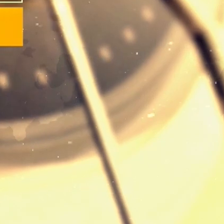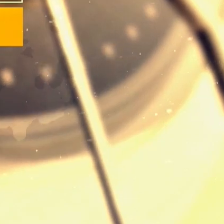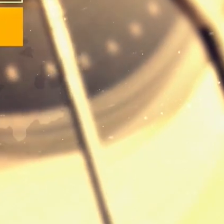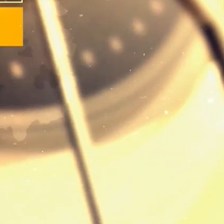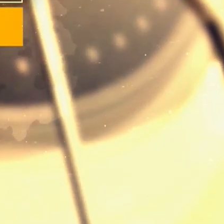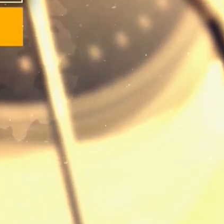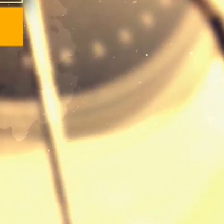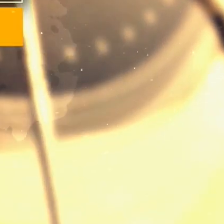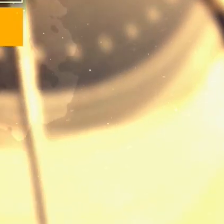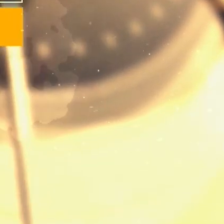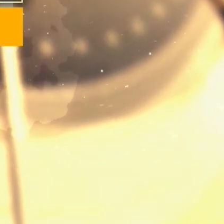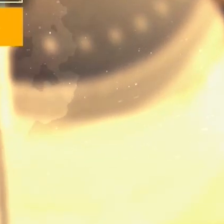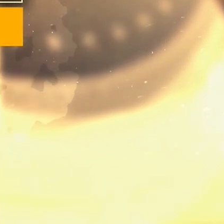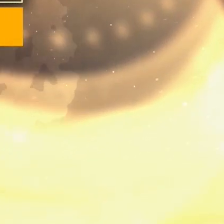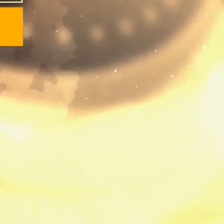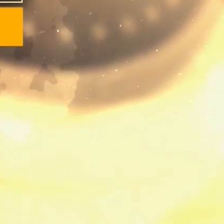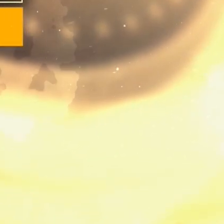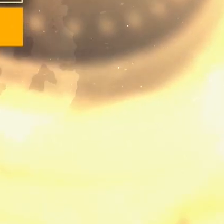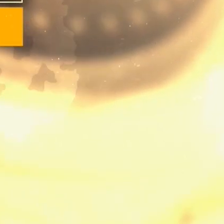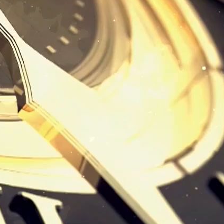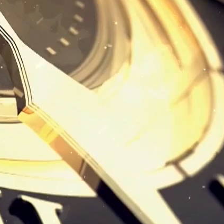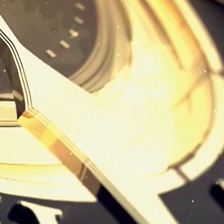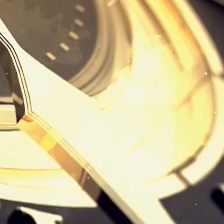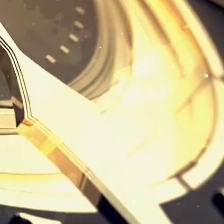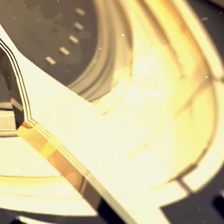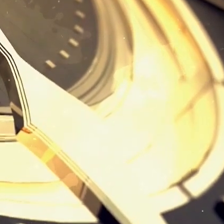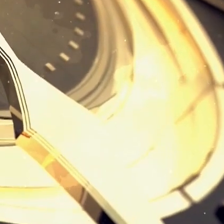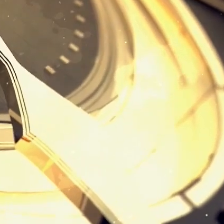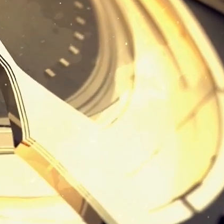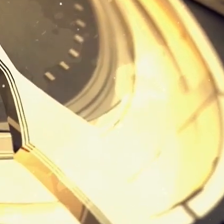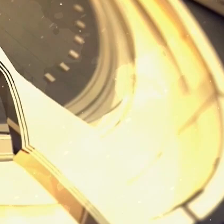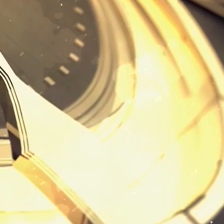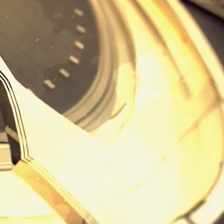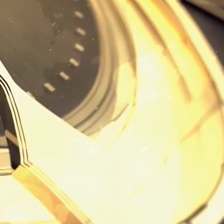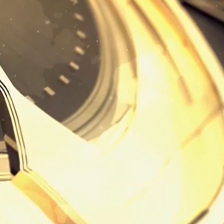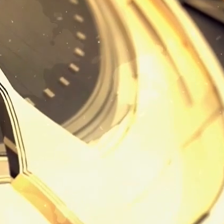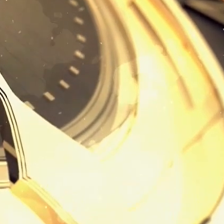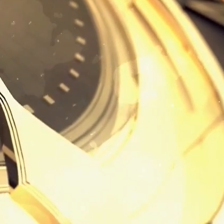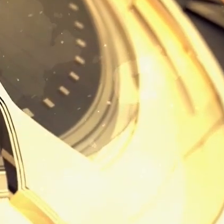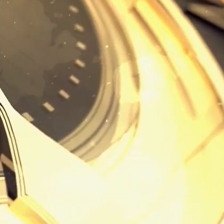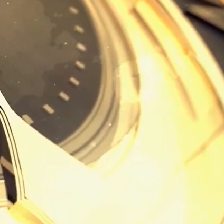De amor, mi primer lugar.